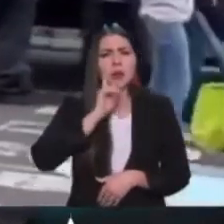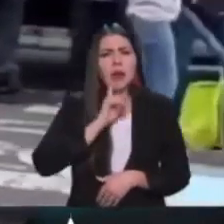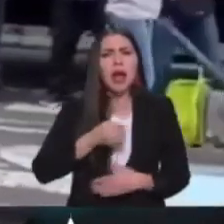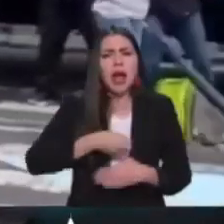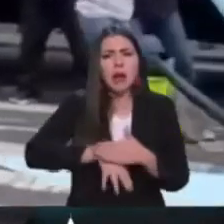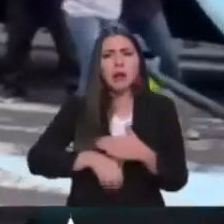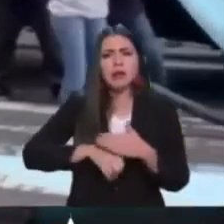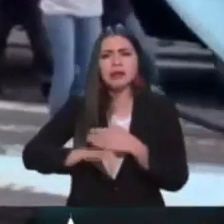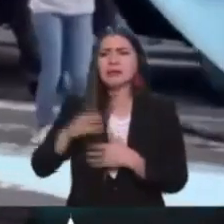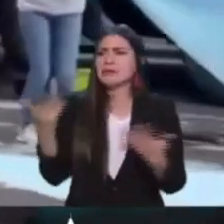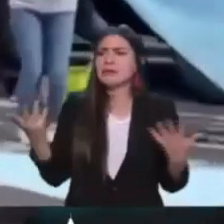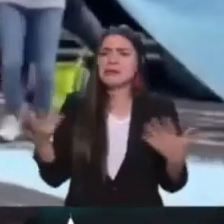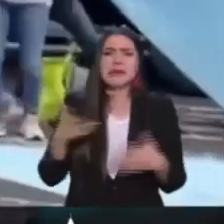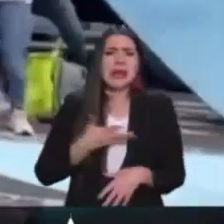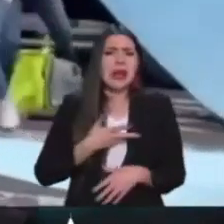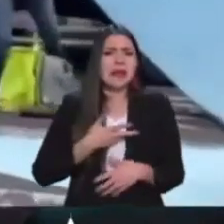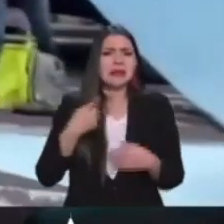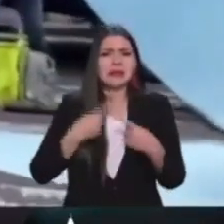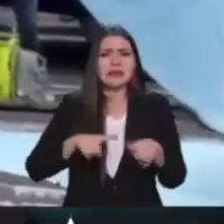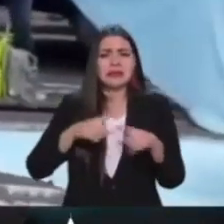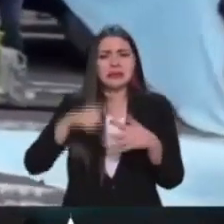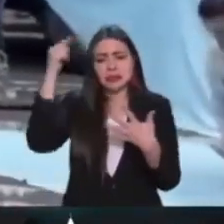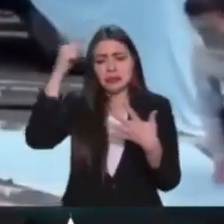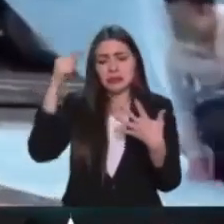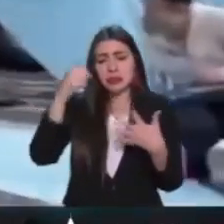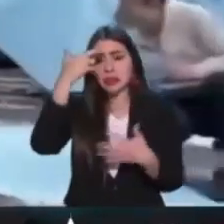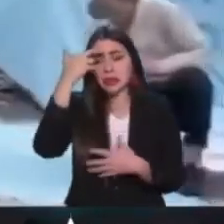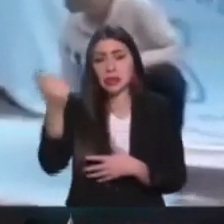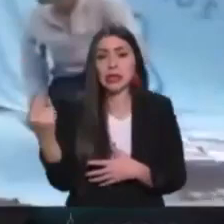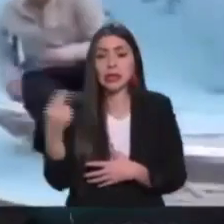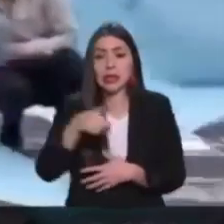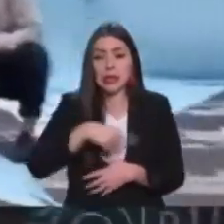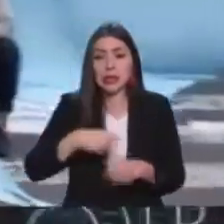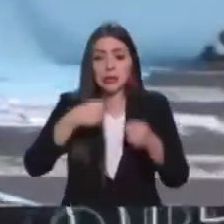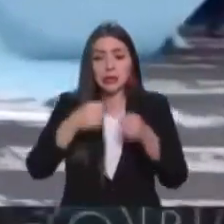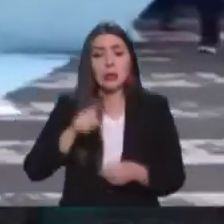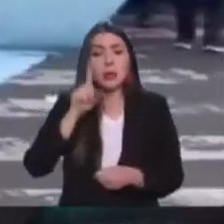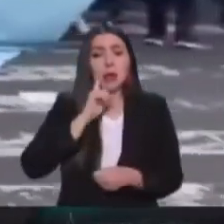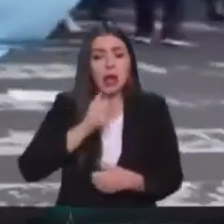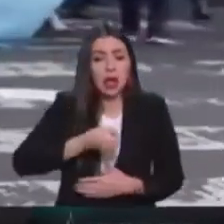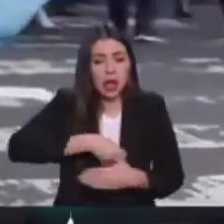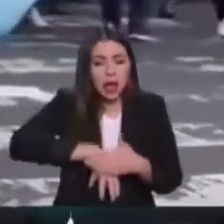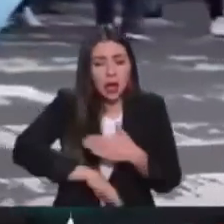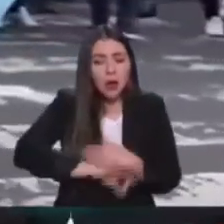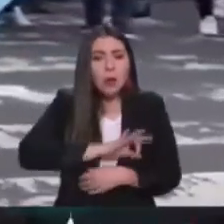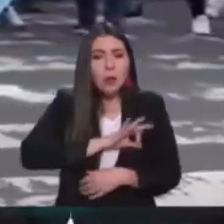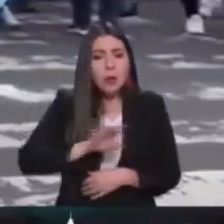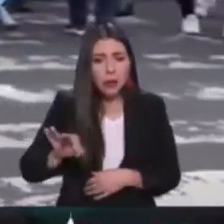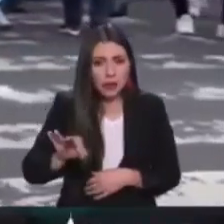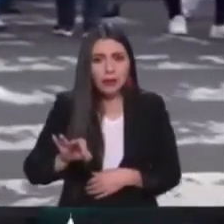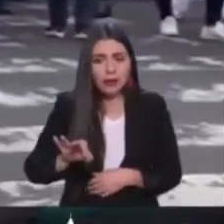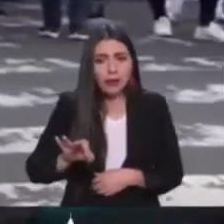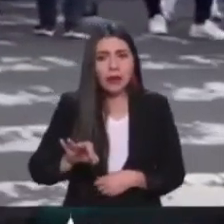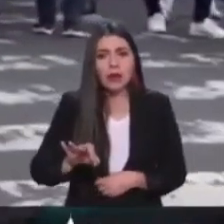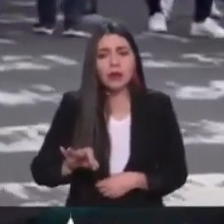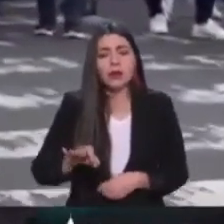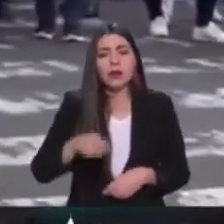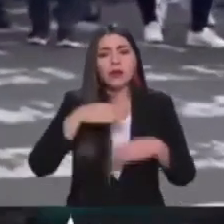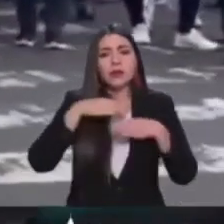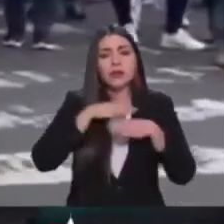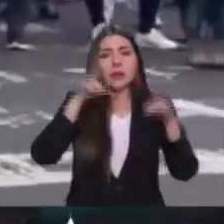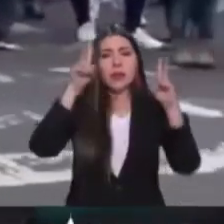razones. ¿Qué es lo que se tiene que garantizar? Que las mujeres puedan abortar en condiciones de